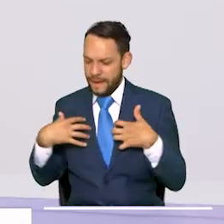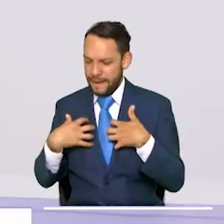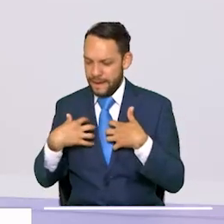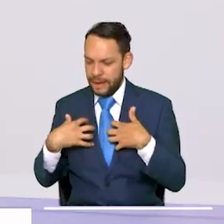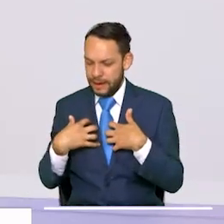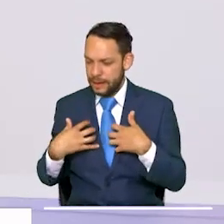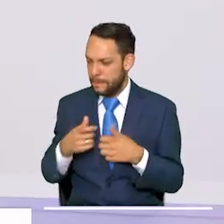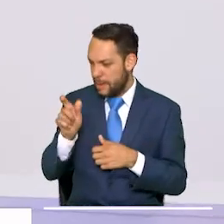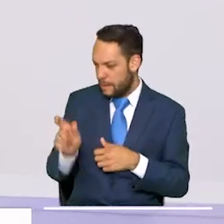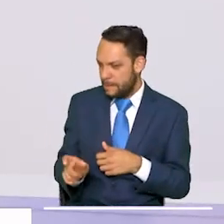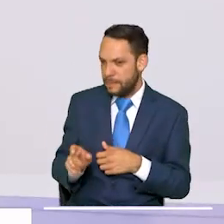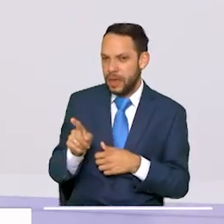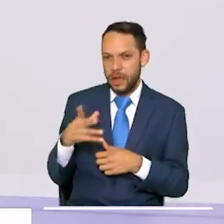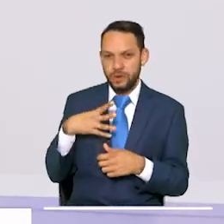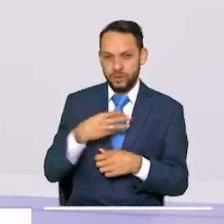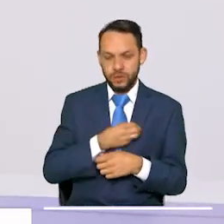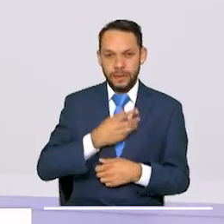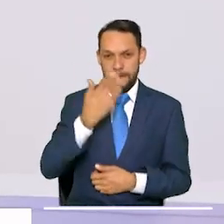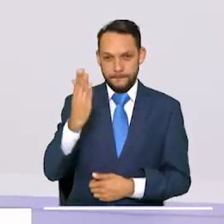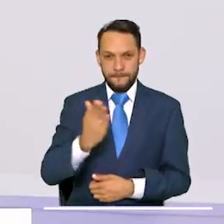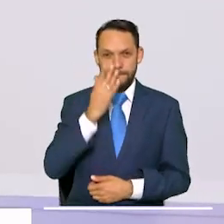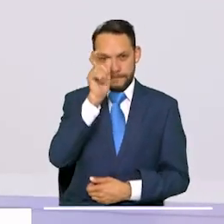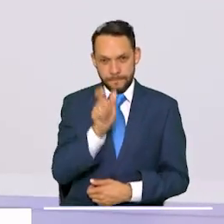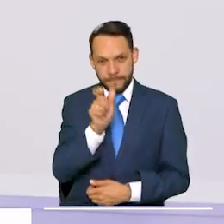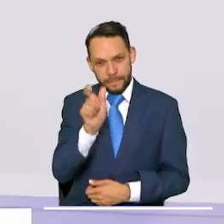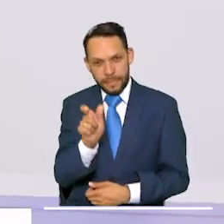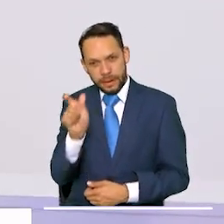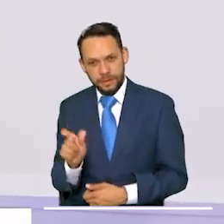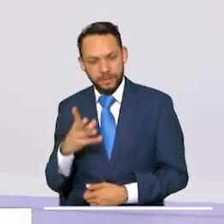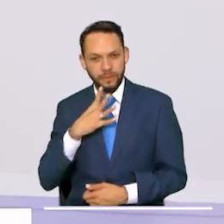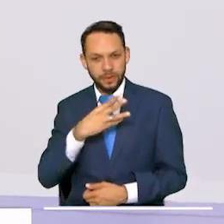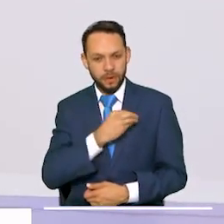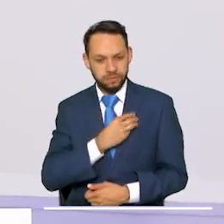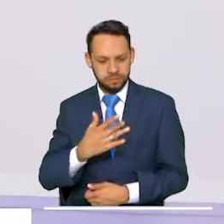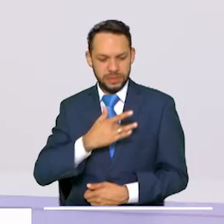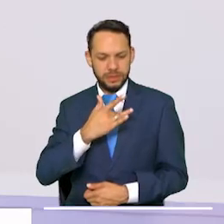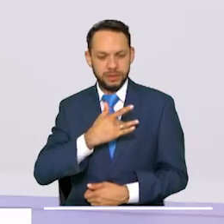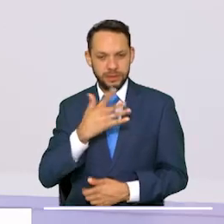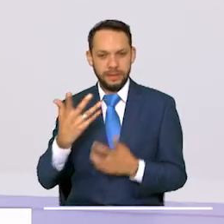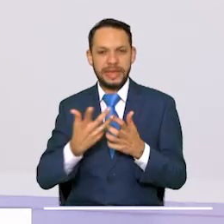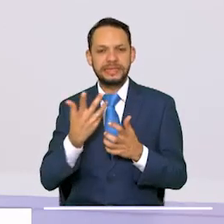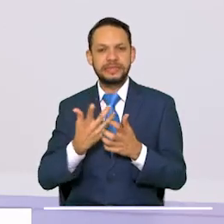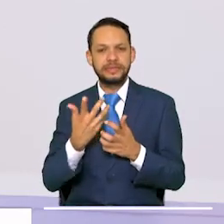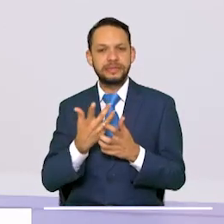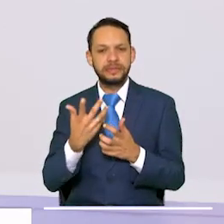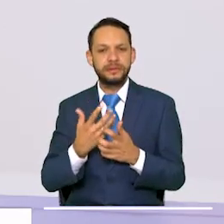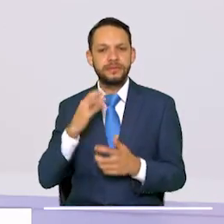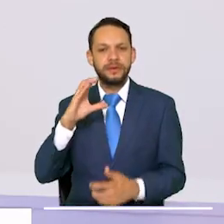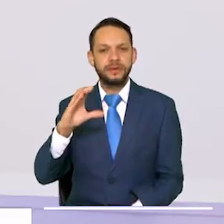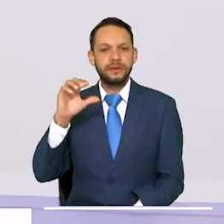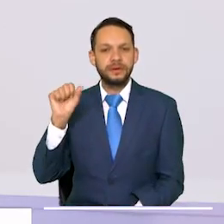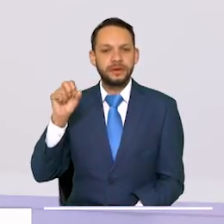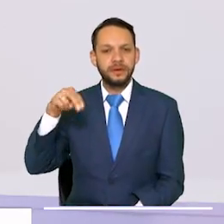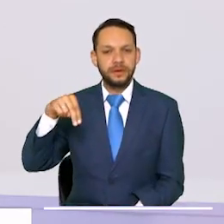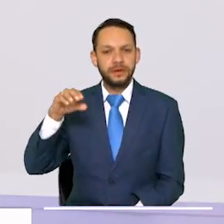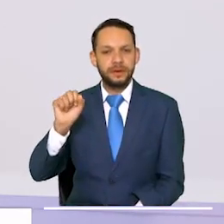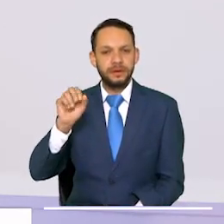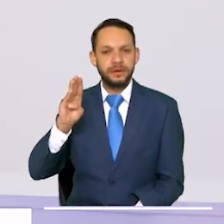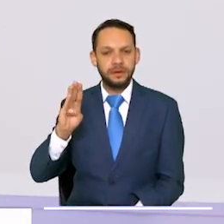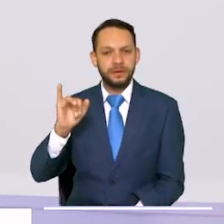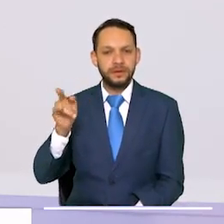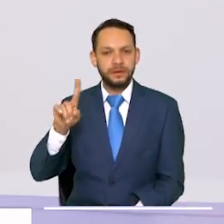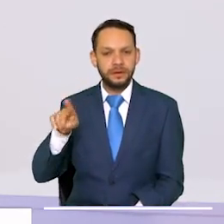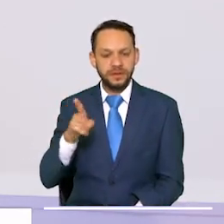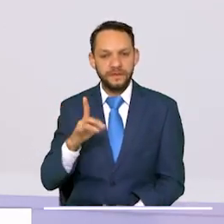mamíferos bípedos, nosotros los seres humanos, tenemos un sistema cannabinoide muy poderoso que interactúa con todo nuestro sistema nervioso